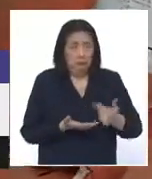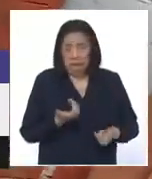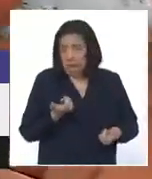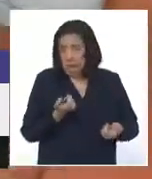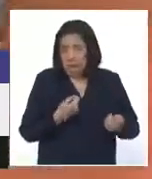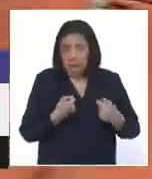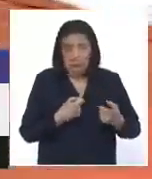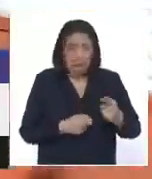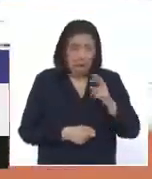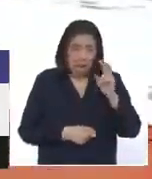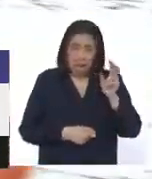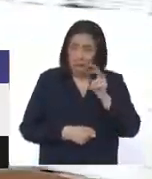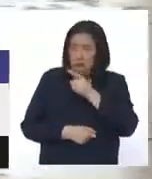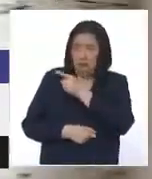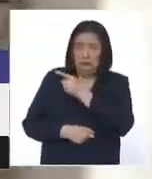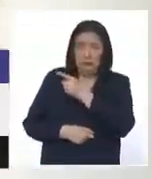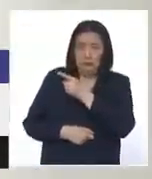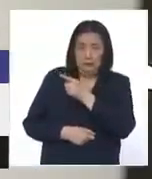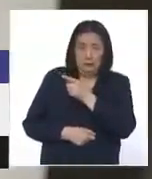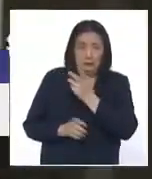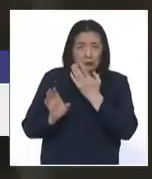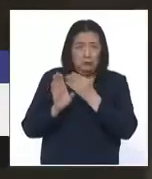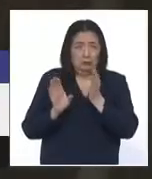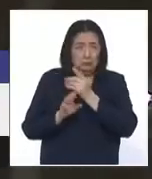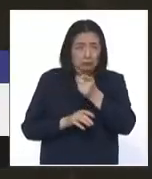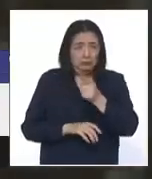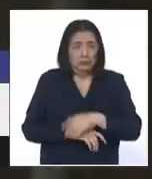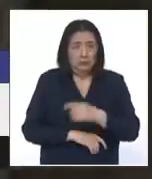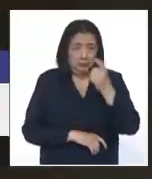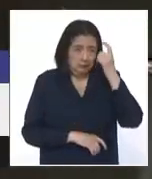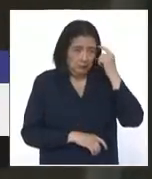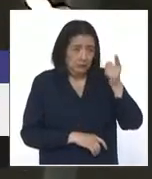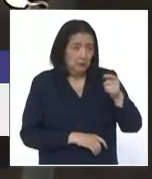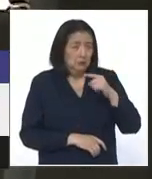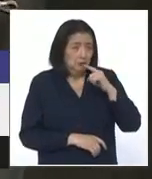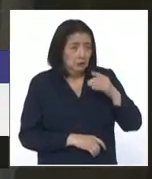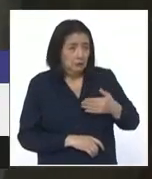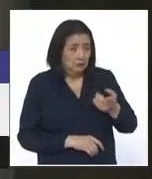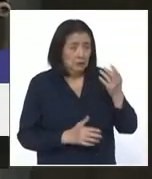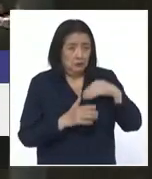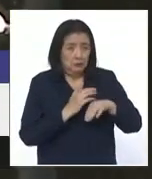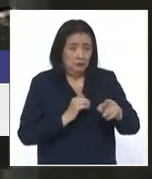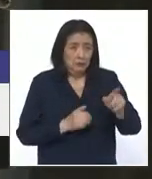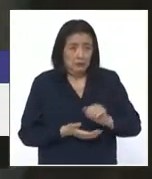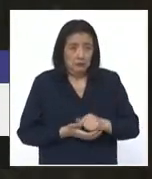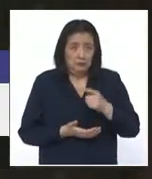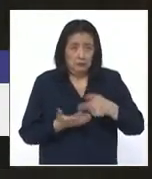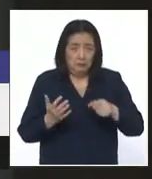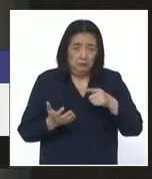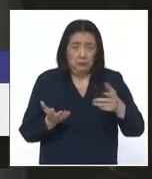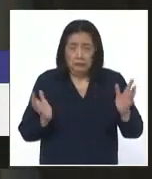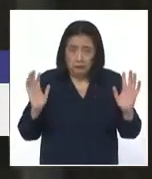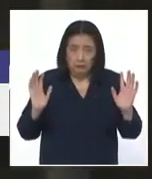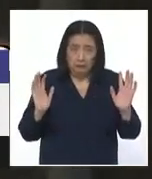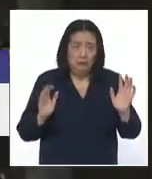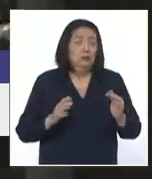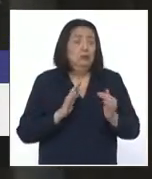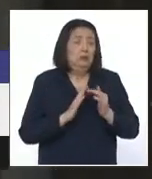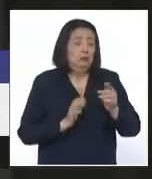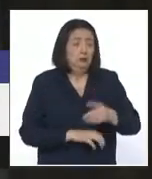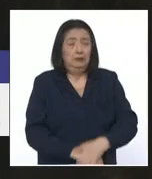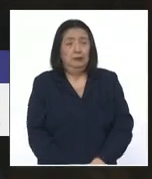señora. Mira, ahí están los impactos precisamente en la puerta, pensando que la señora estaba adentro para que esto le caiga a cualquiera de la